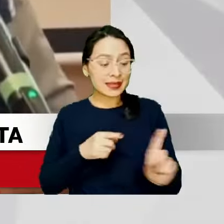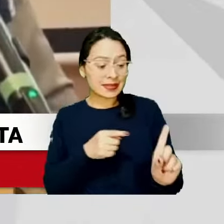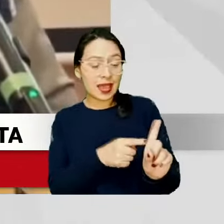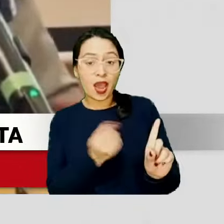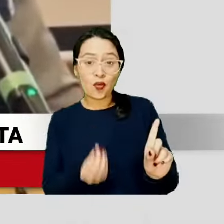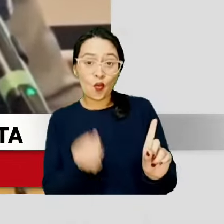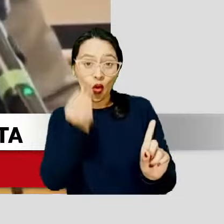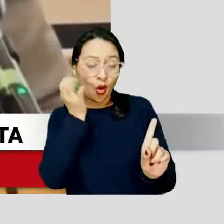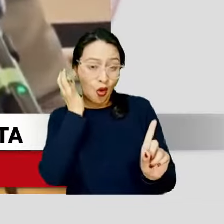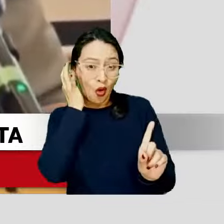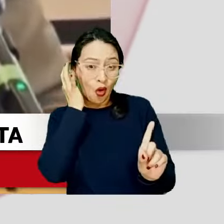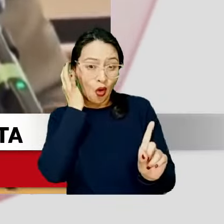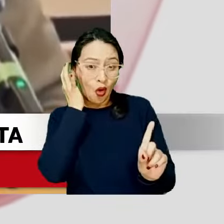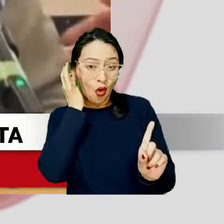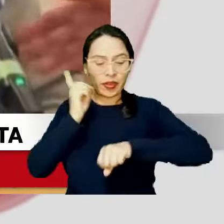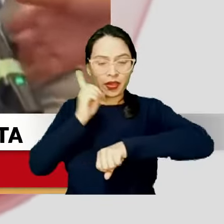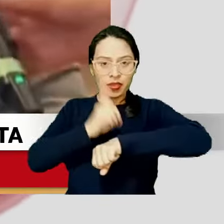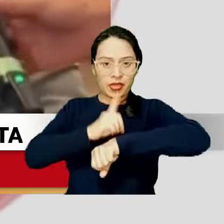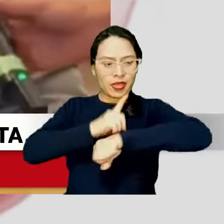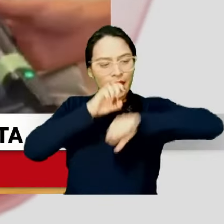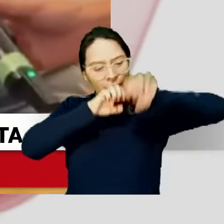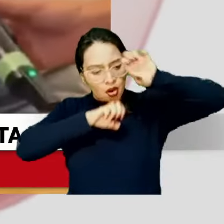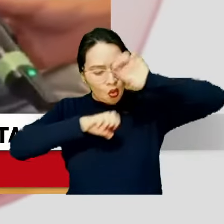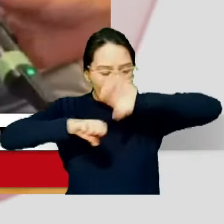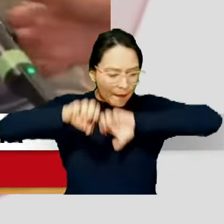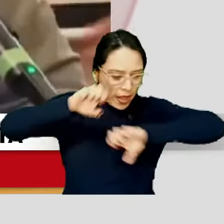afectada, concurre el